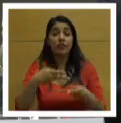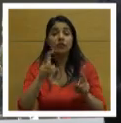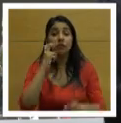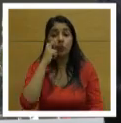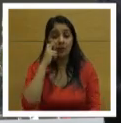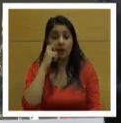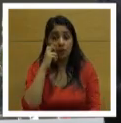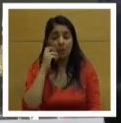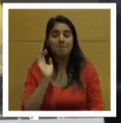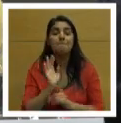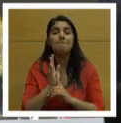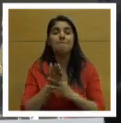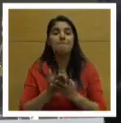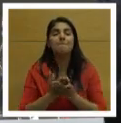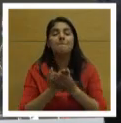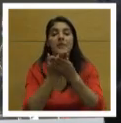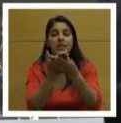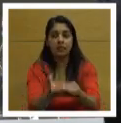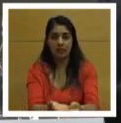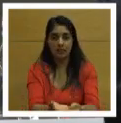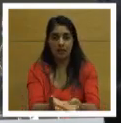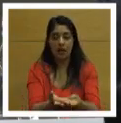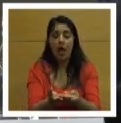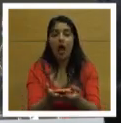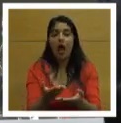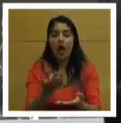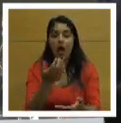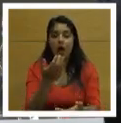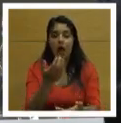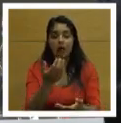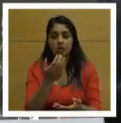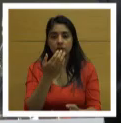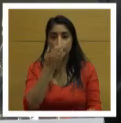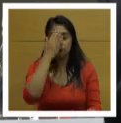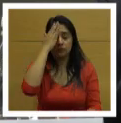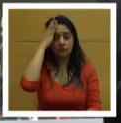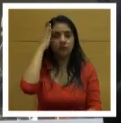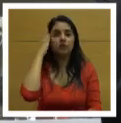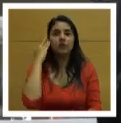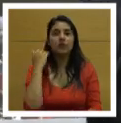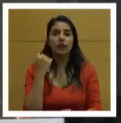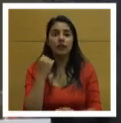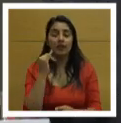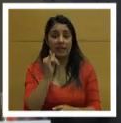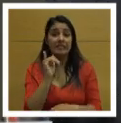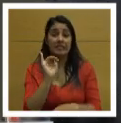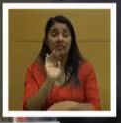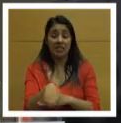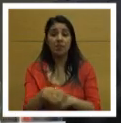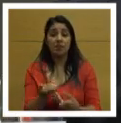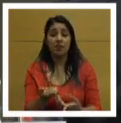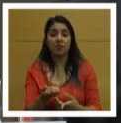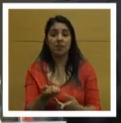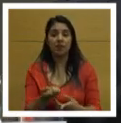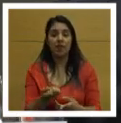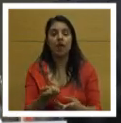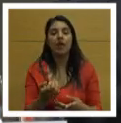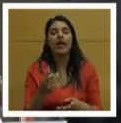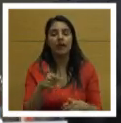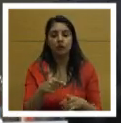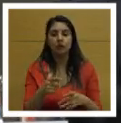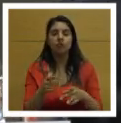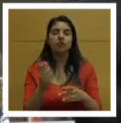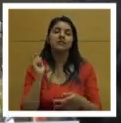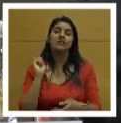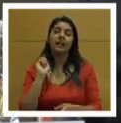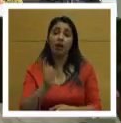¿cierto?, presenta una, este recurso y se acoge, pese que en la instancia de lo que era Corte de Apelaciones había